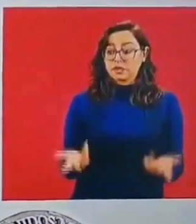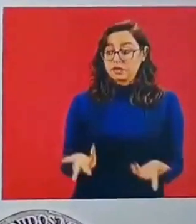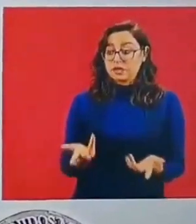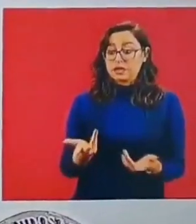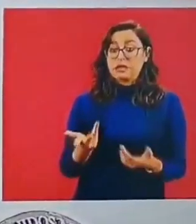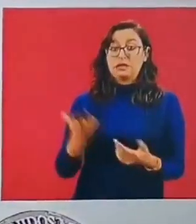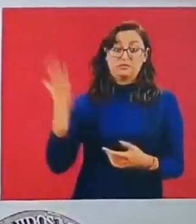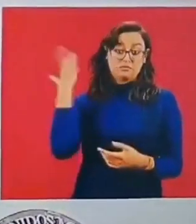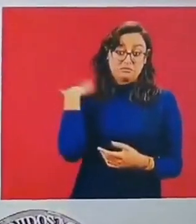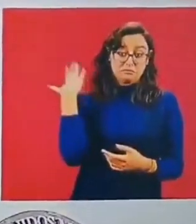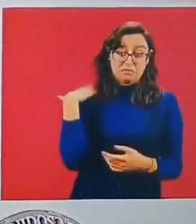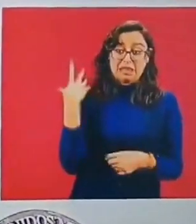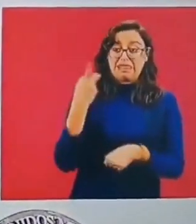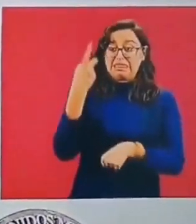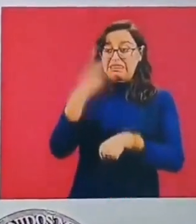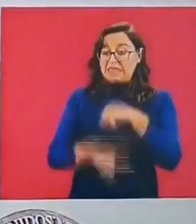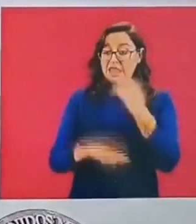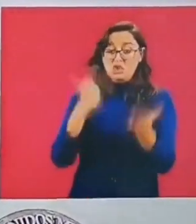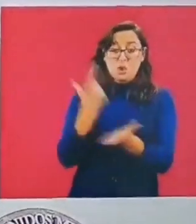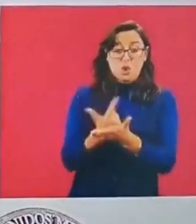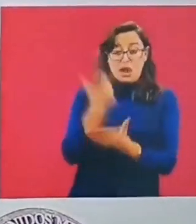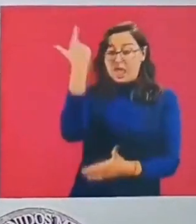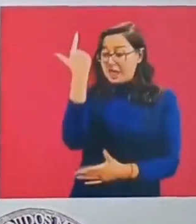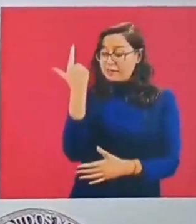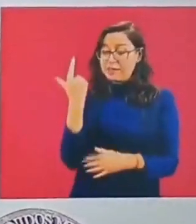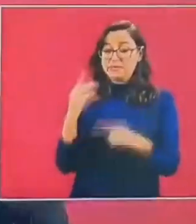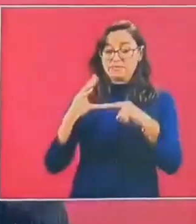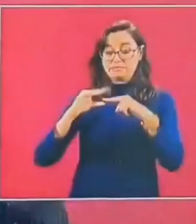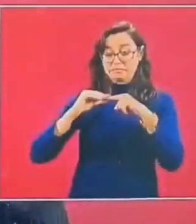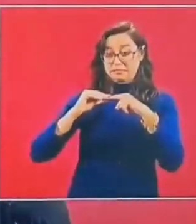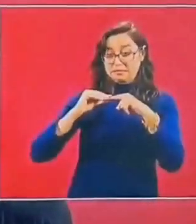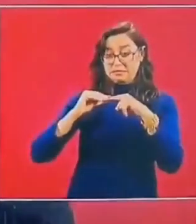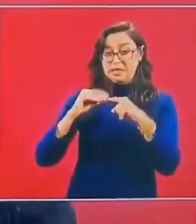grave por COVID, se pueden detectar personas que pudieran estar hasta de 60%.